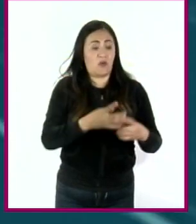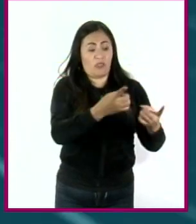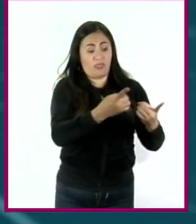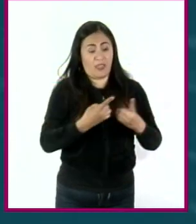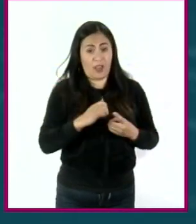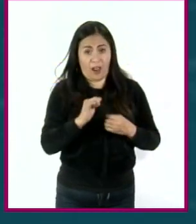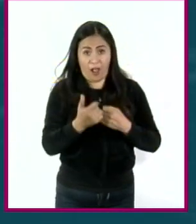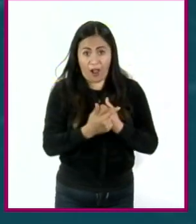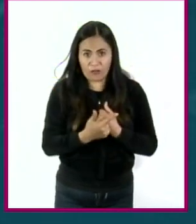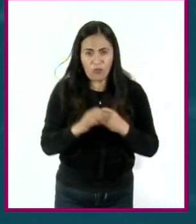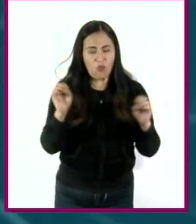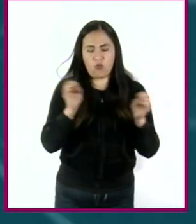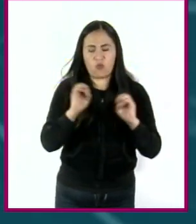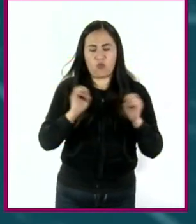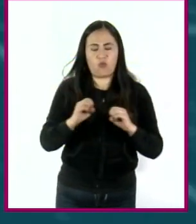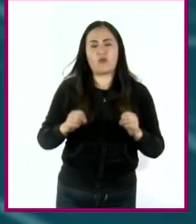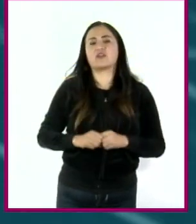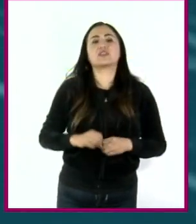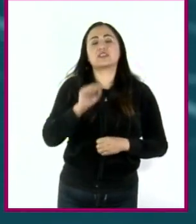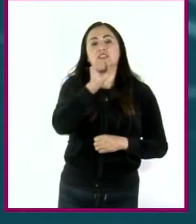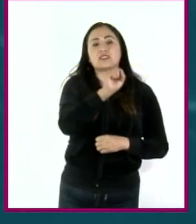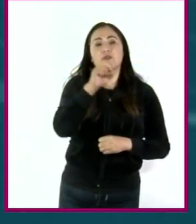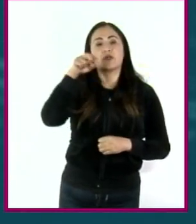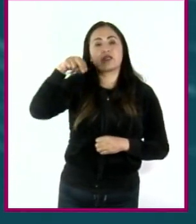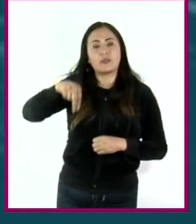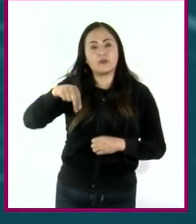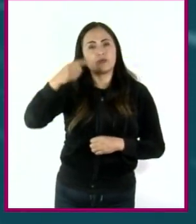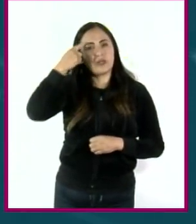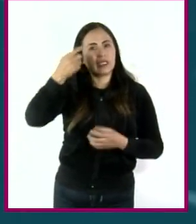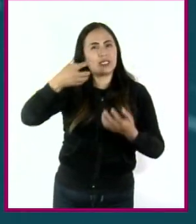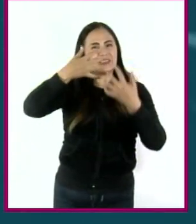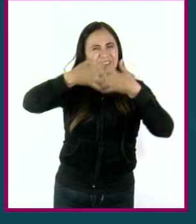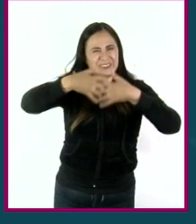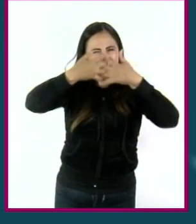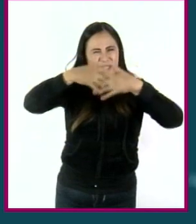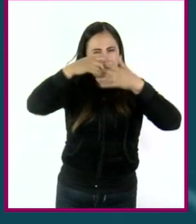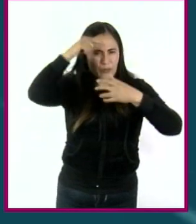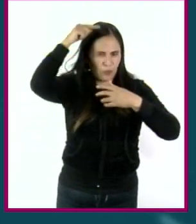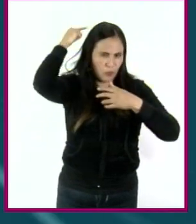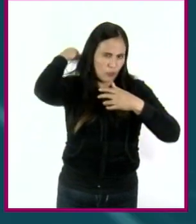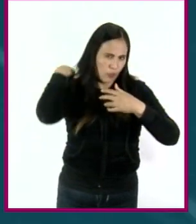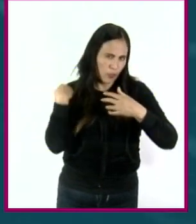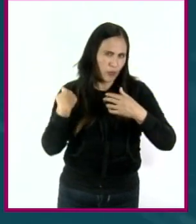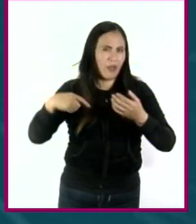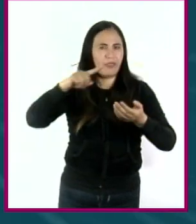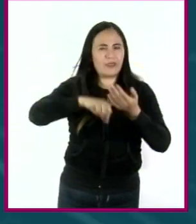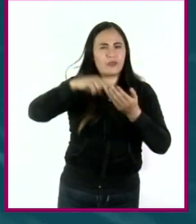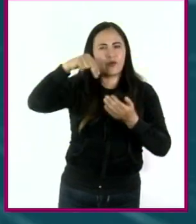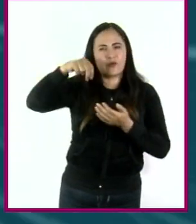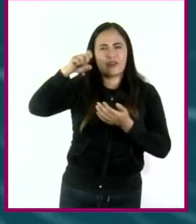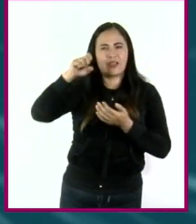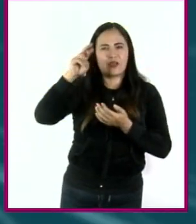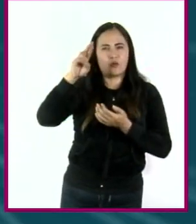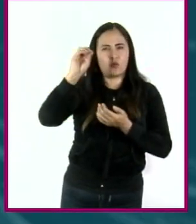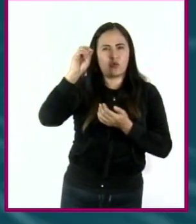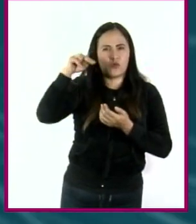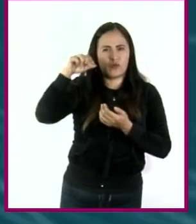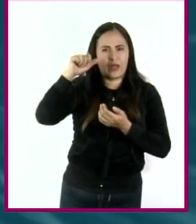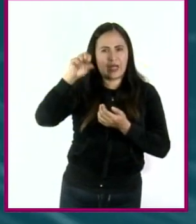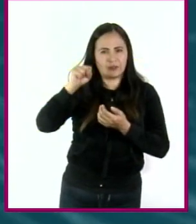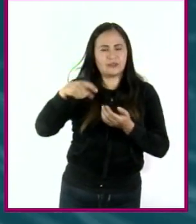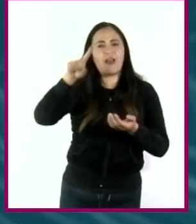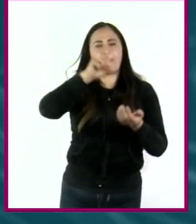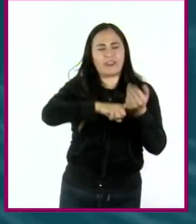nada. El sistema nervioso está compuesto por el cerebro, la médula espinal y las neuronas, también llamadas